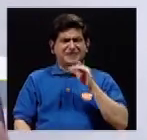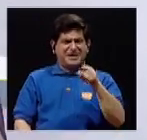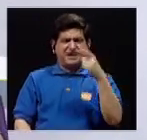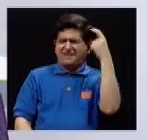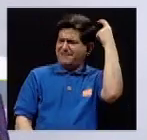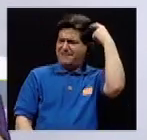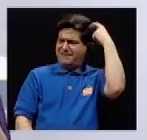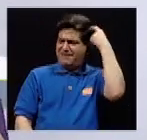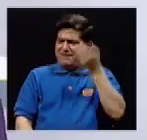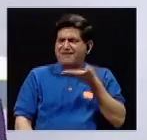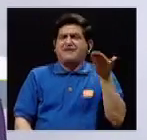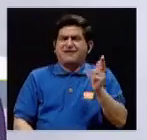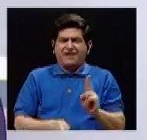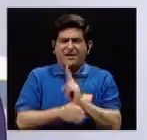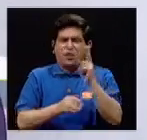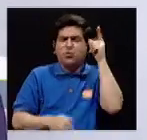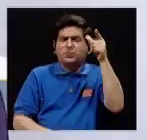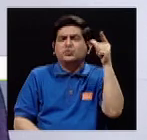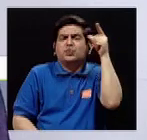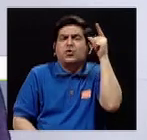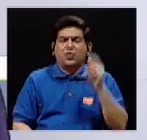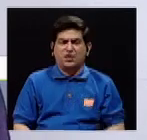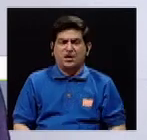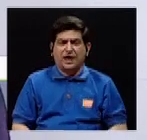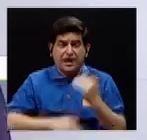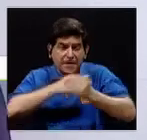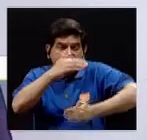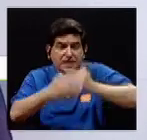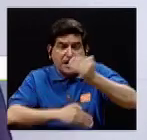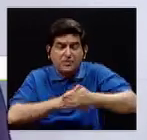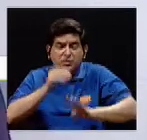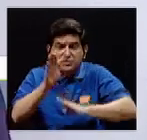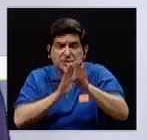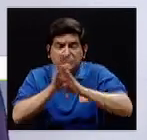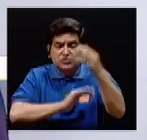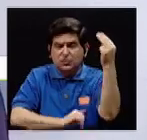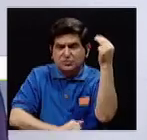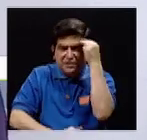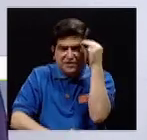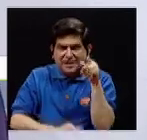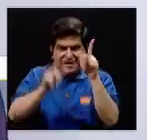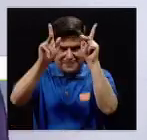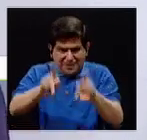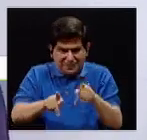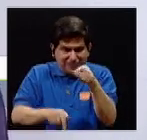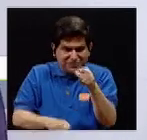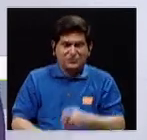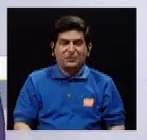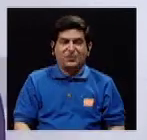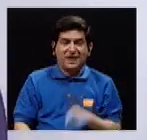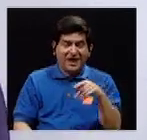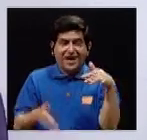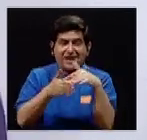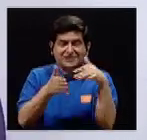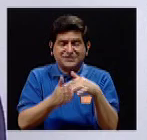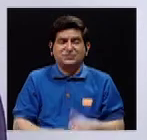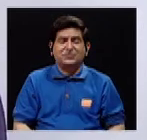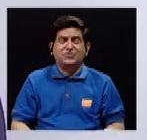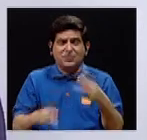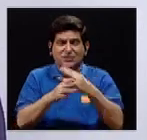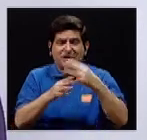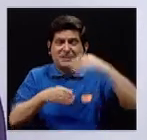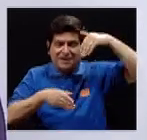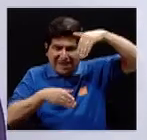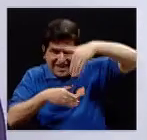en su cabeza como es el uso de la lógica y la secuencia lógica del desarrollo mental que él está haciendo Y eso sería un estudio de